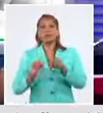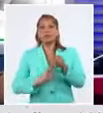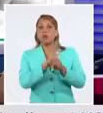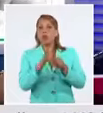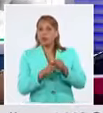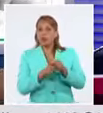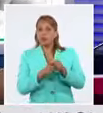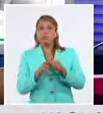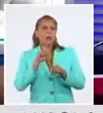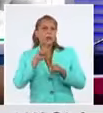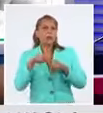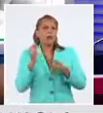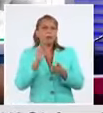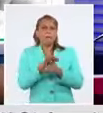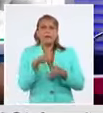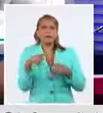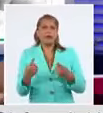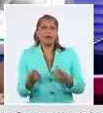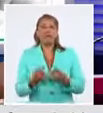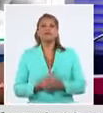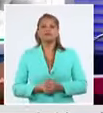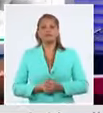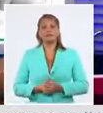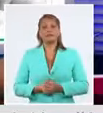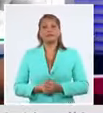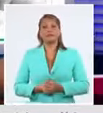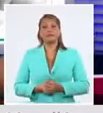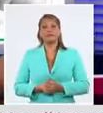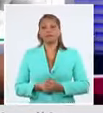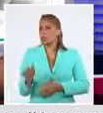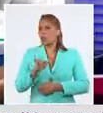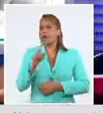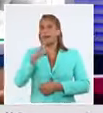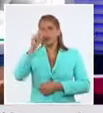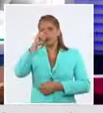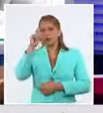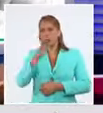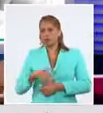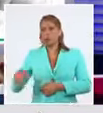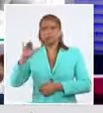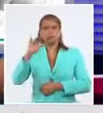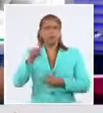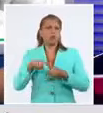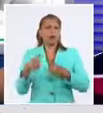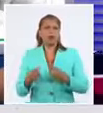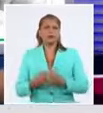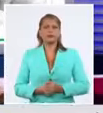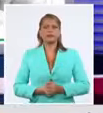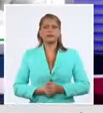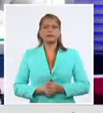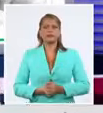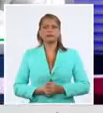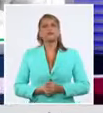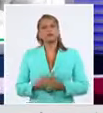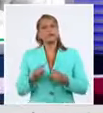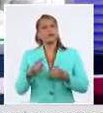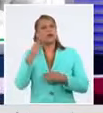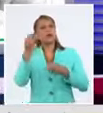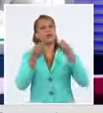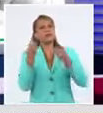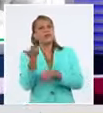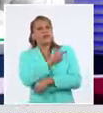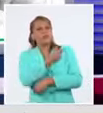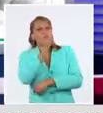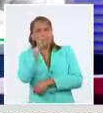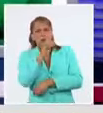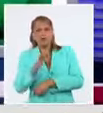pues sabemos también que existe un ensayo clínico, Soberana Plus Pediatría, justamente para este proceso. Pero ¿por qué no se ha pensado en vacunarlos